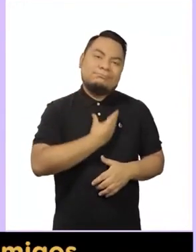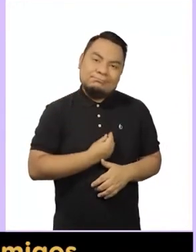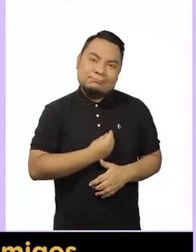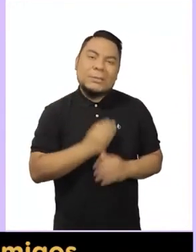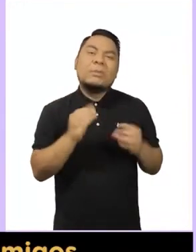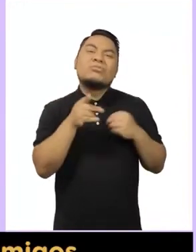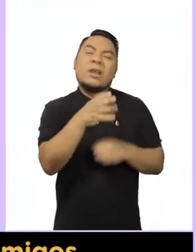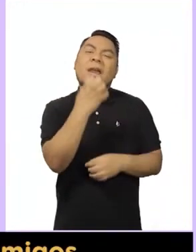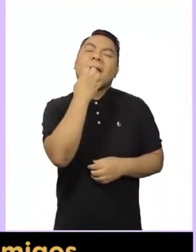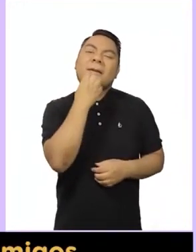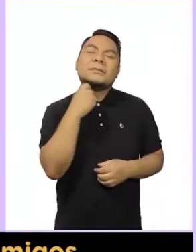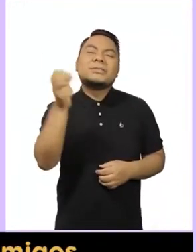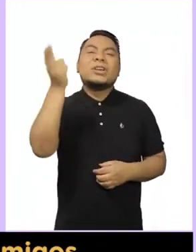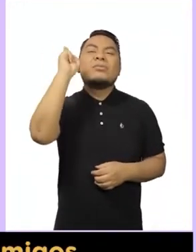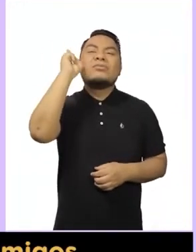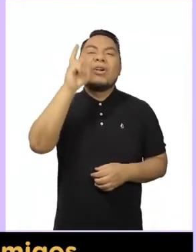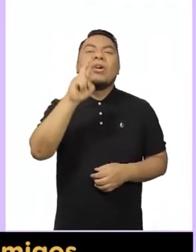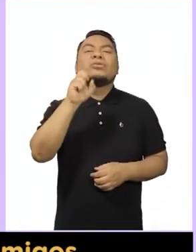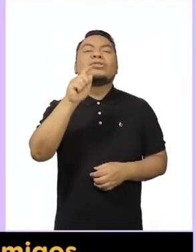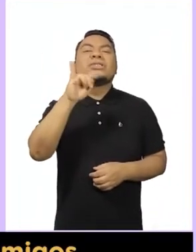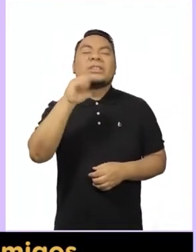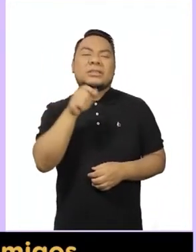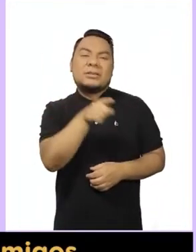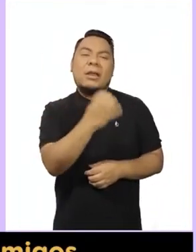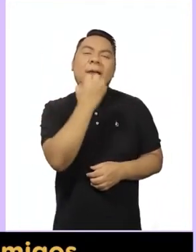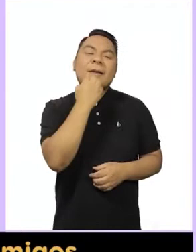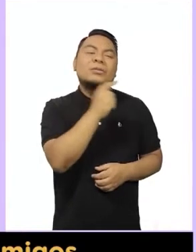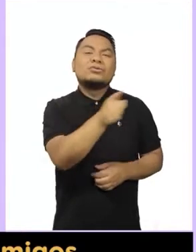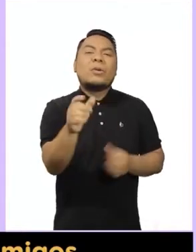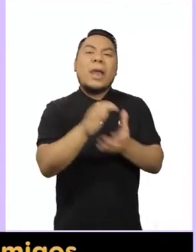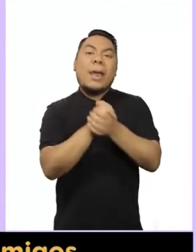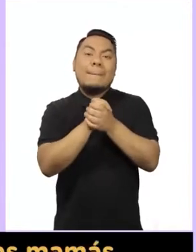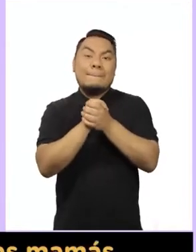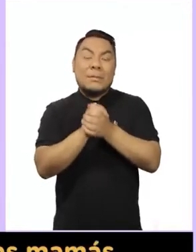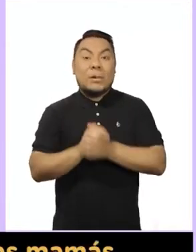triste. Extrañaba a la maestra Rosita y a sus